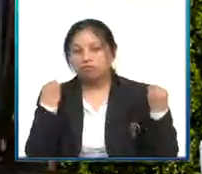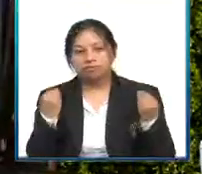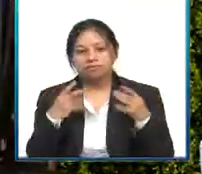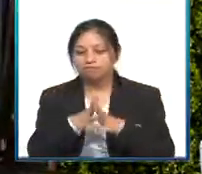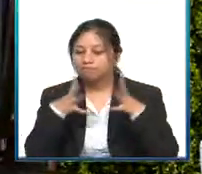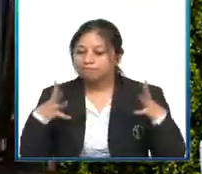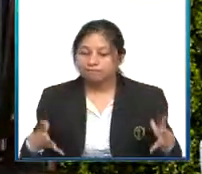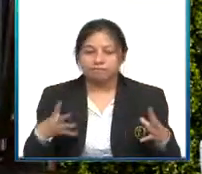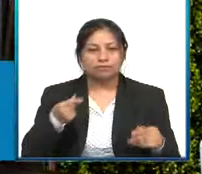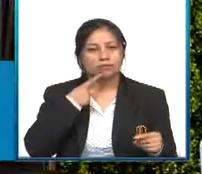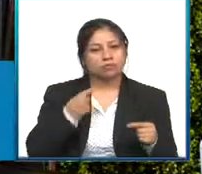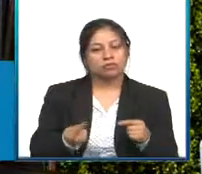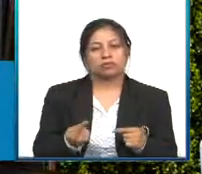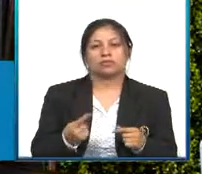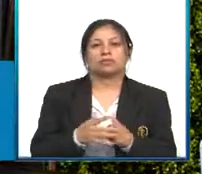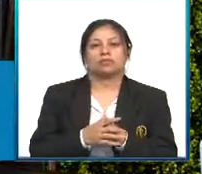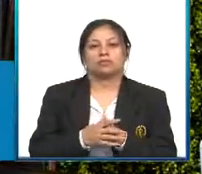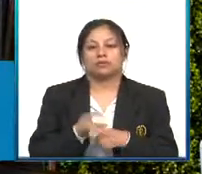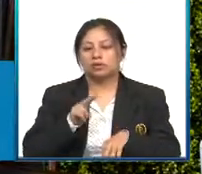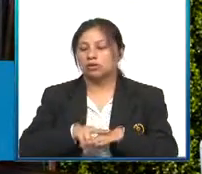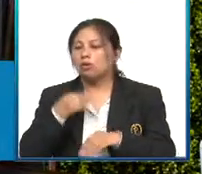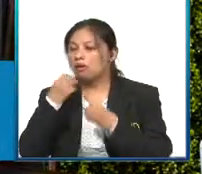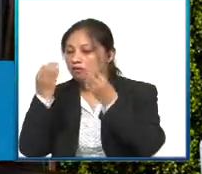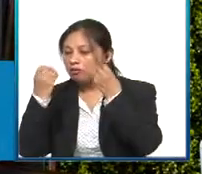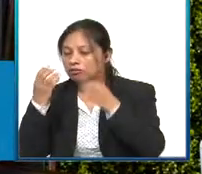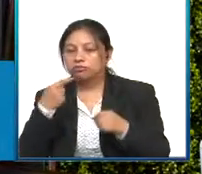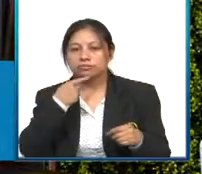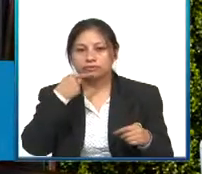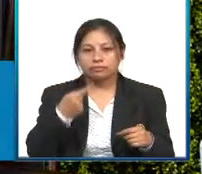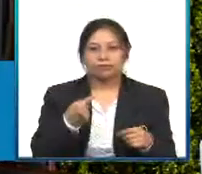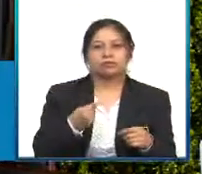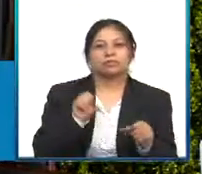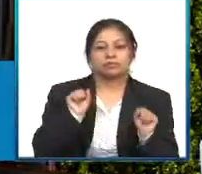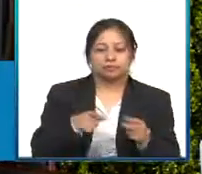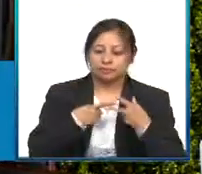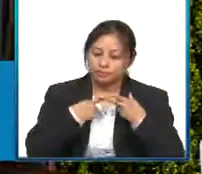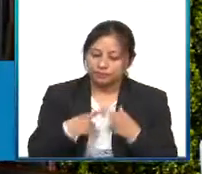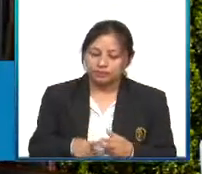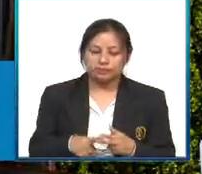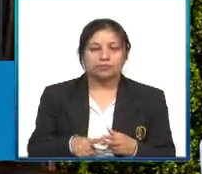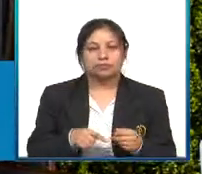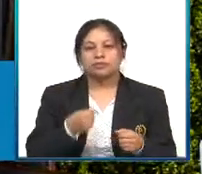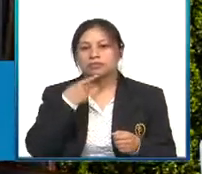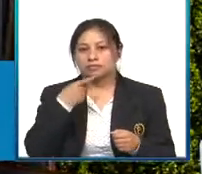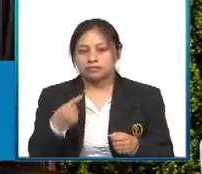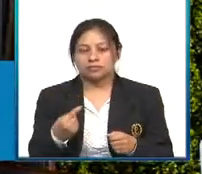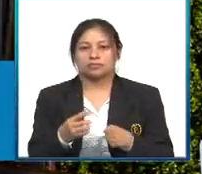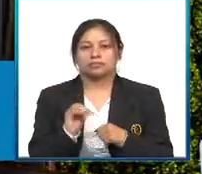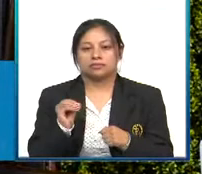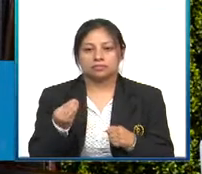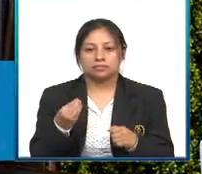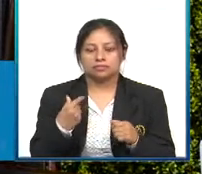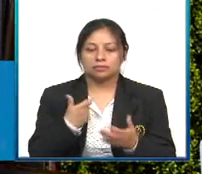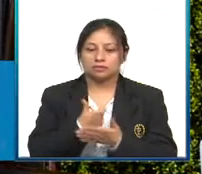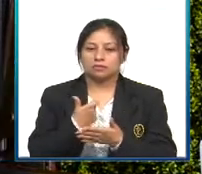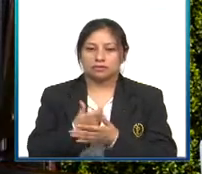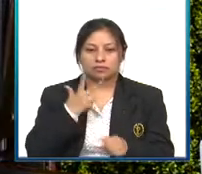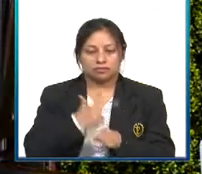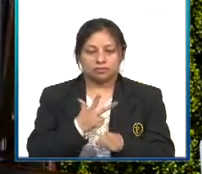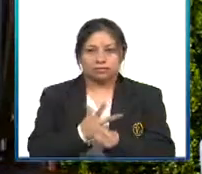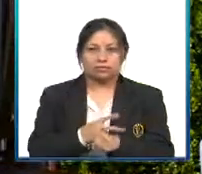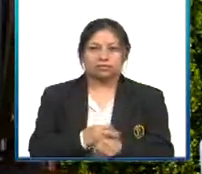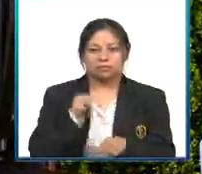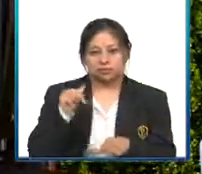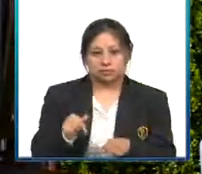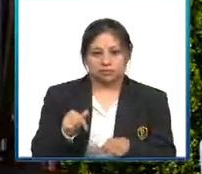las aerolíneas, fue una gran noticia para el sector turístico y principalmente una gran noticia para la economía de Guatemala.